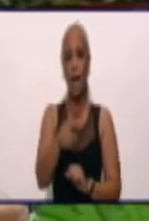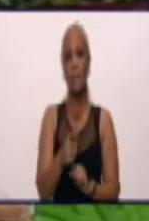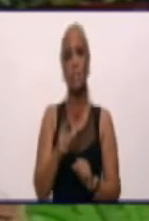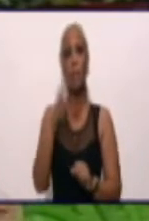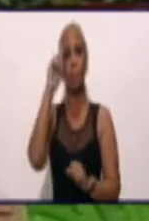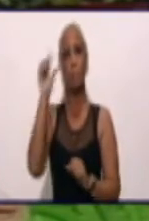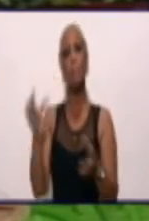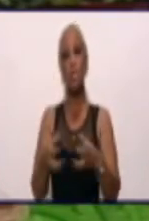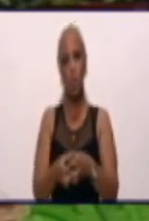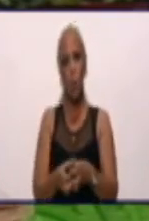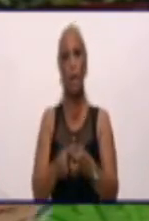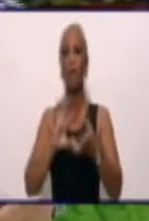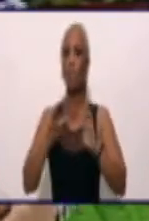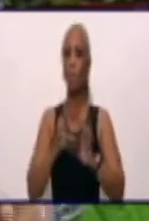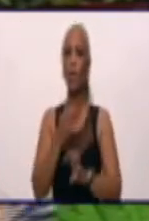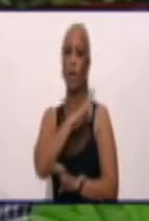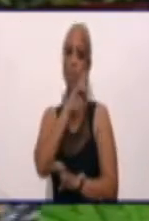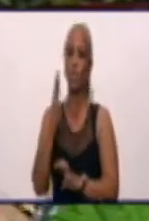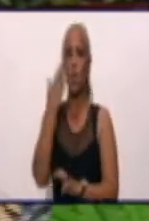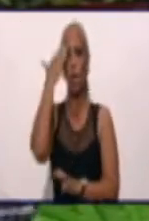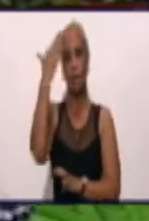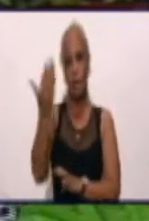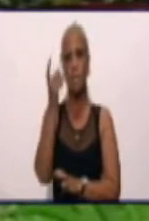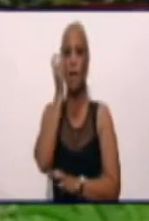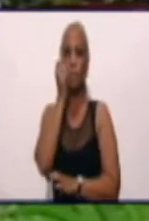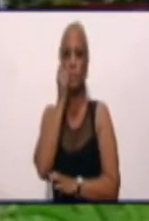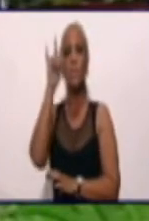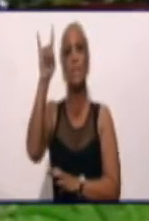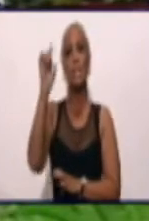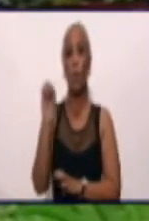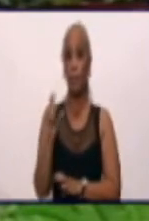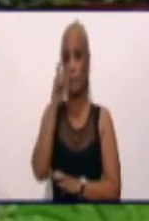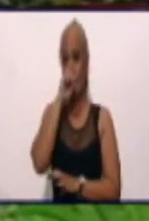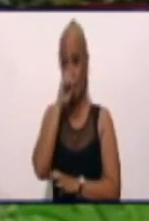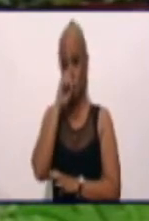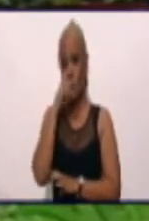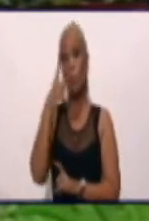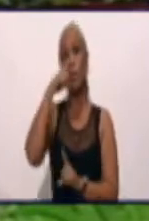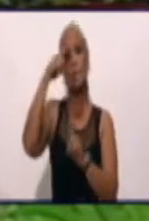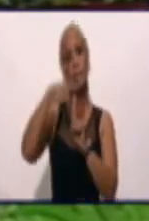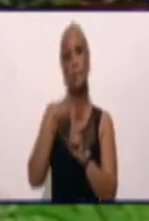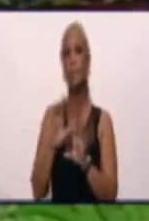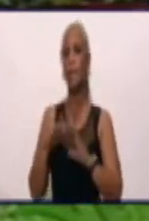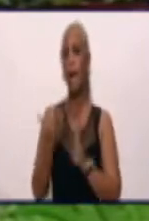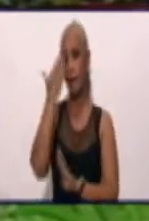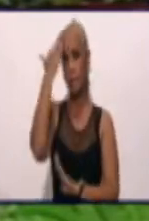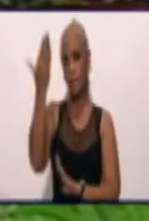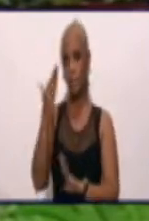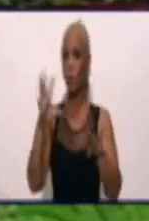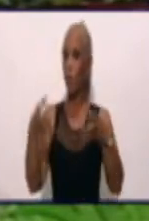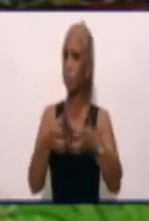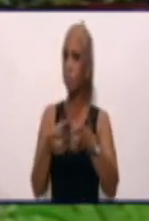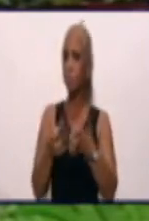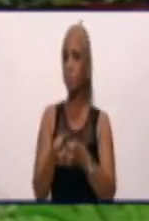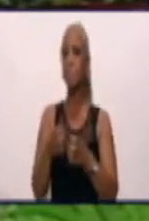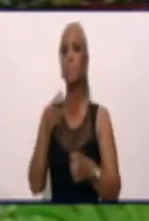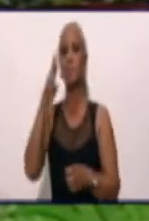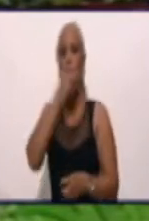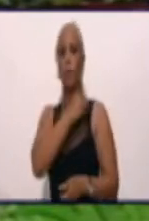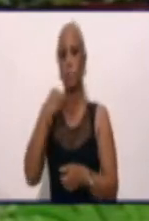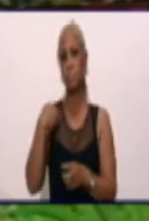revolución. Gracias a Miguel Ángel González por esta nota de agradecimiento que hace llegar a través de nuestro